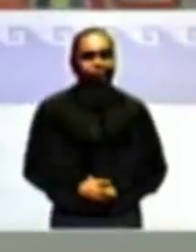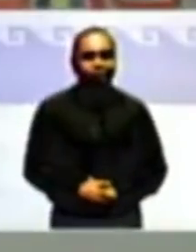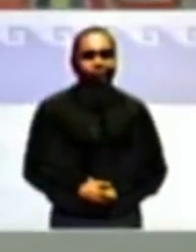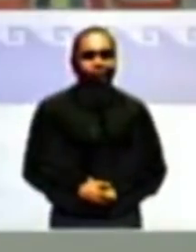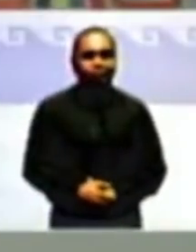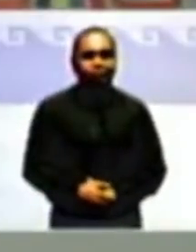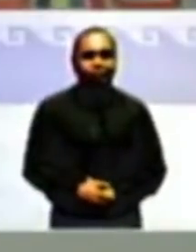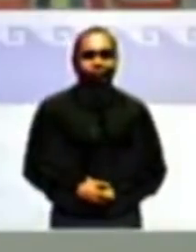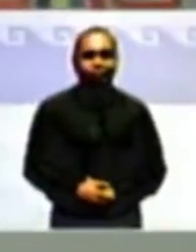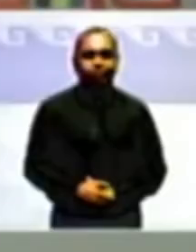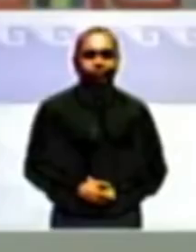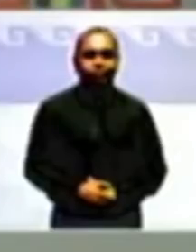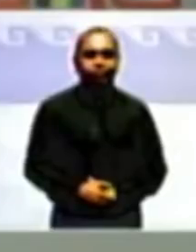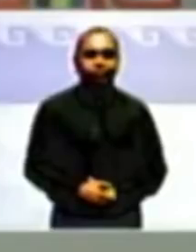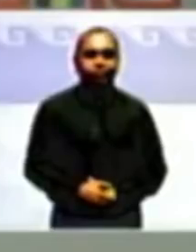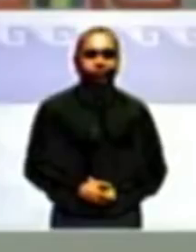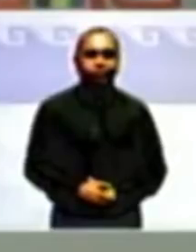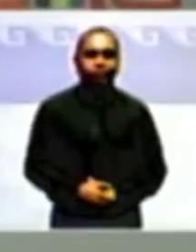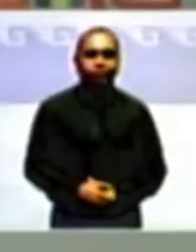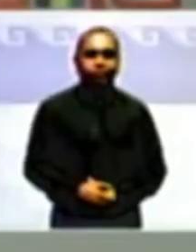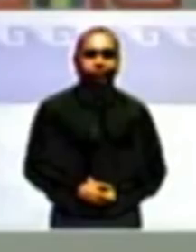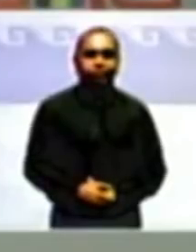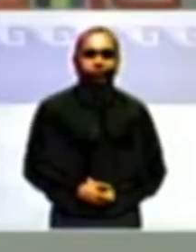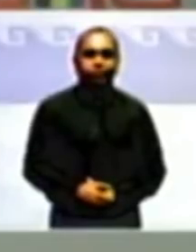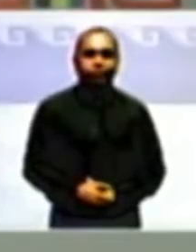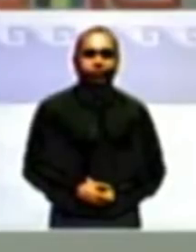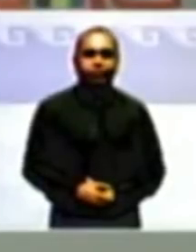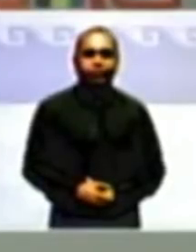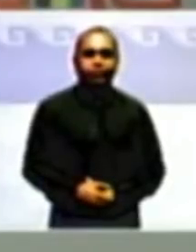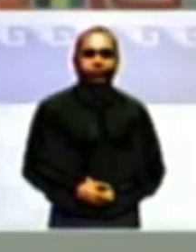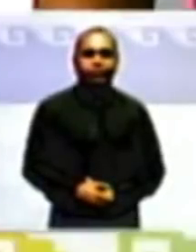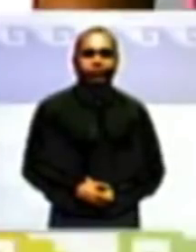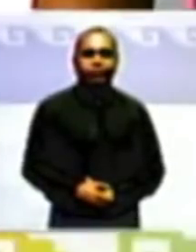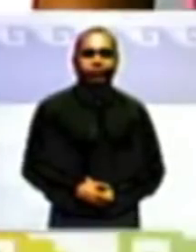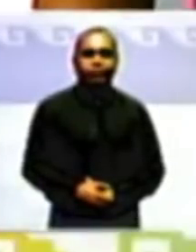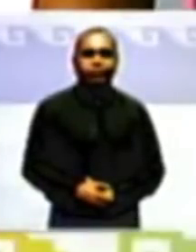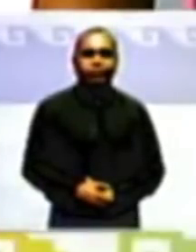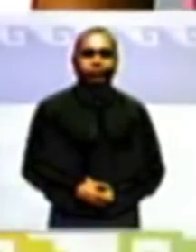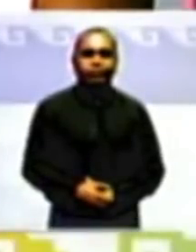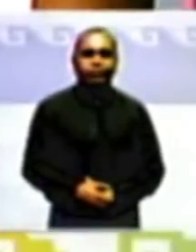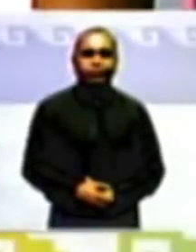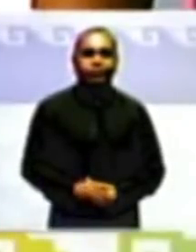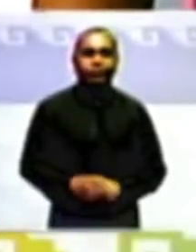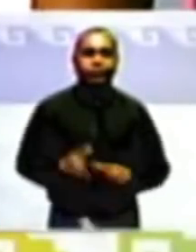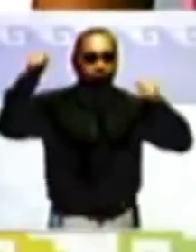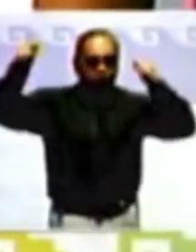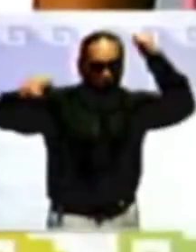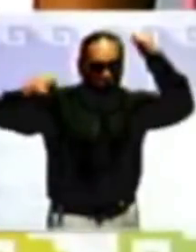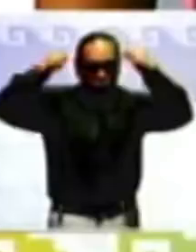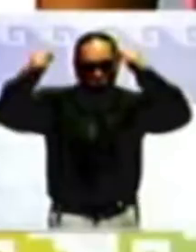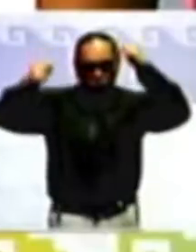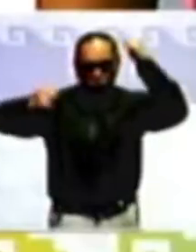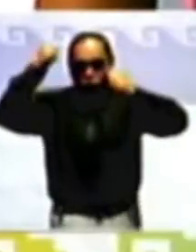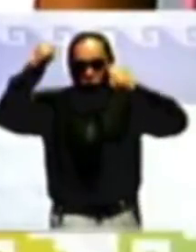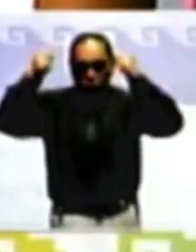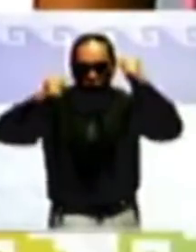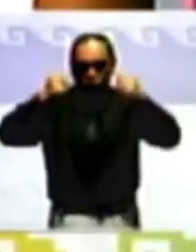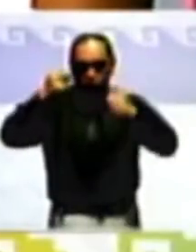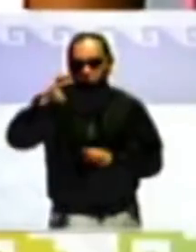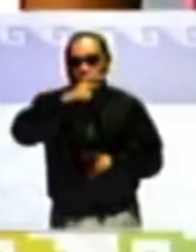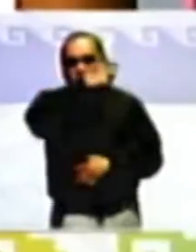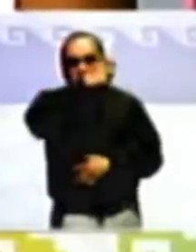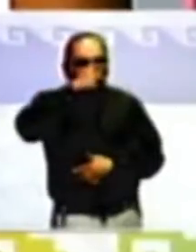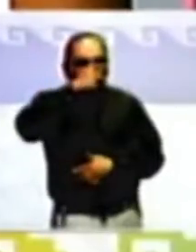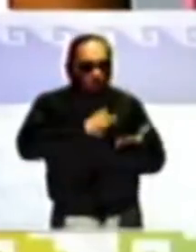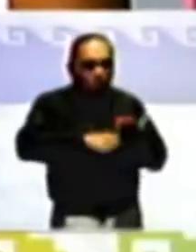¿El turismo sería entonces una base para poder combatir la corrupción en su gobierno en caso